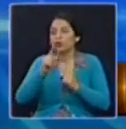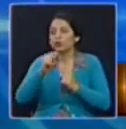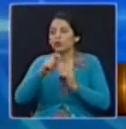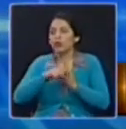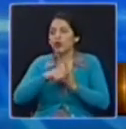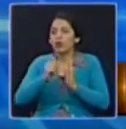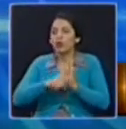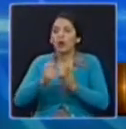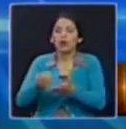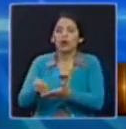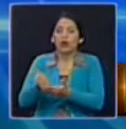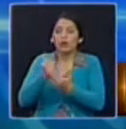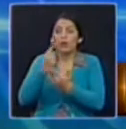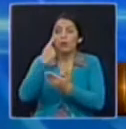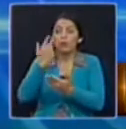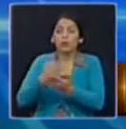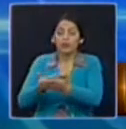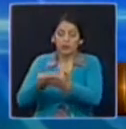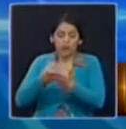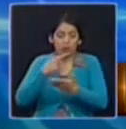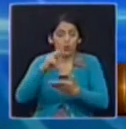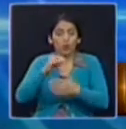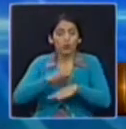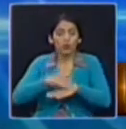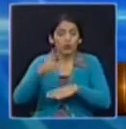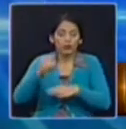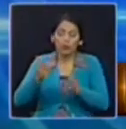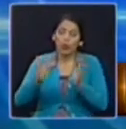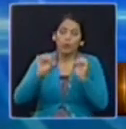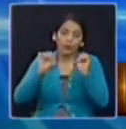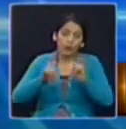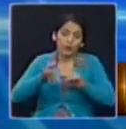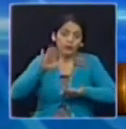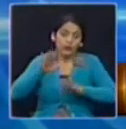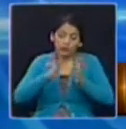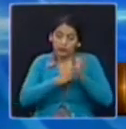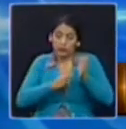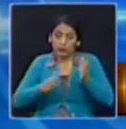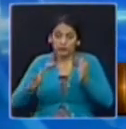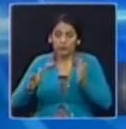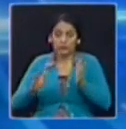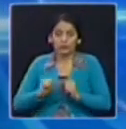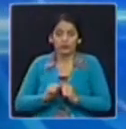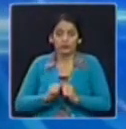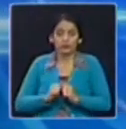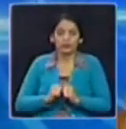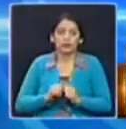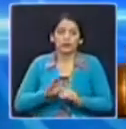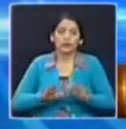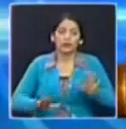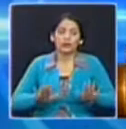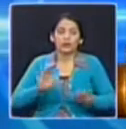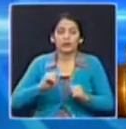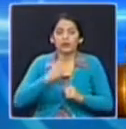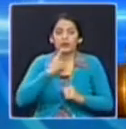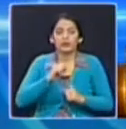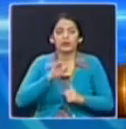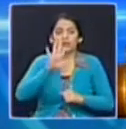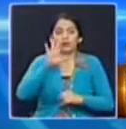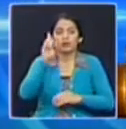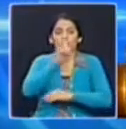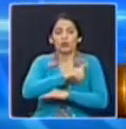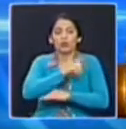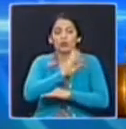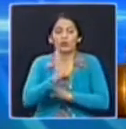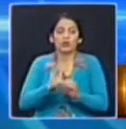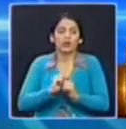en esas circunstancias, advertir un poco, porque la ciudadanía de pronto dice, en lugar de hacer en 5 o 10 días, ¿por qué no se hacen 3?